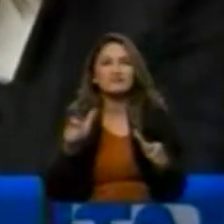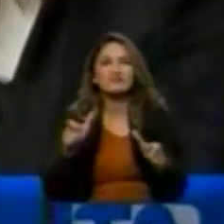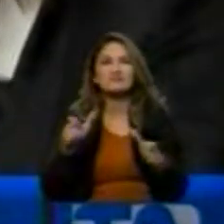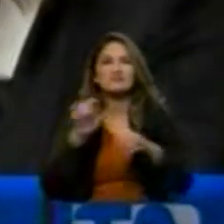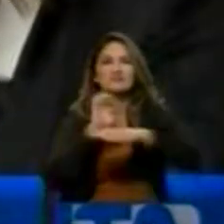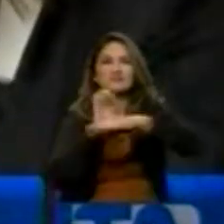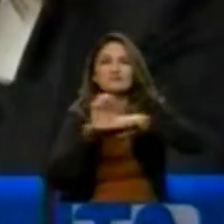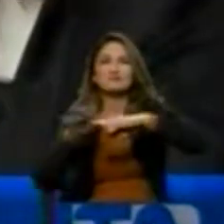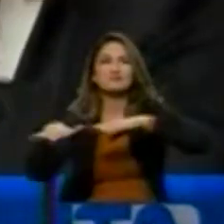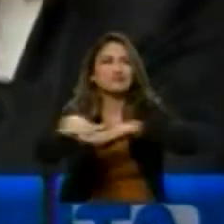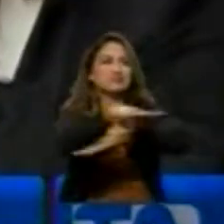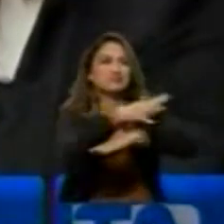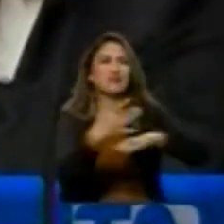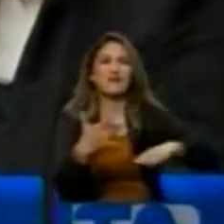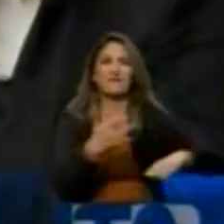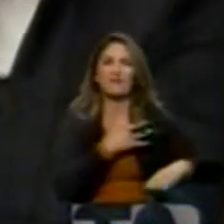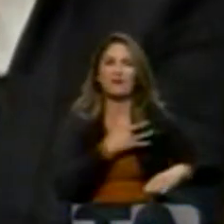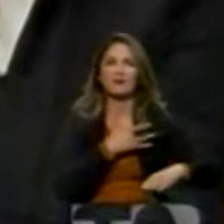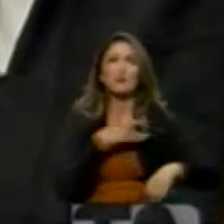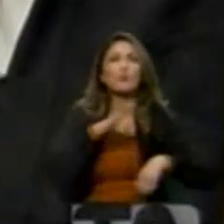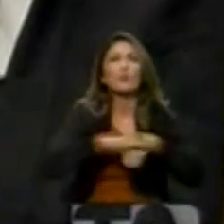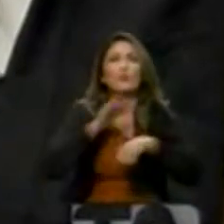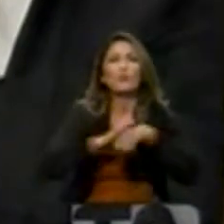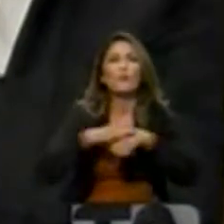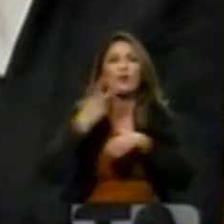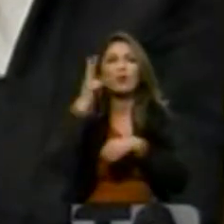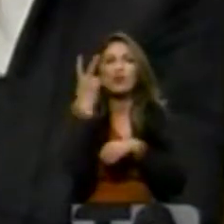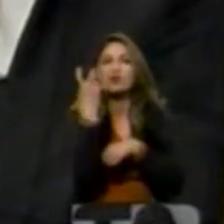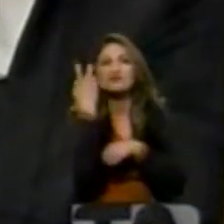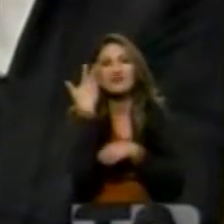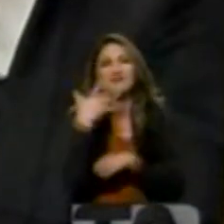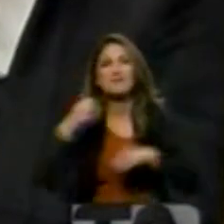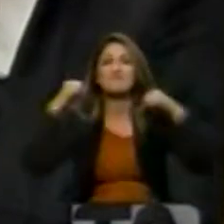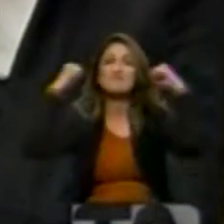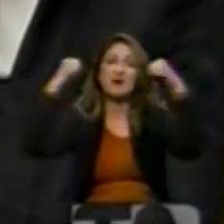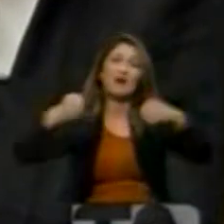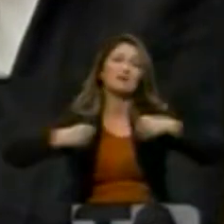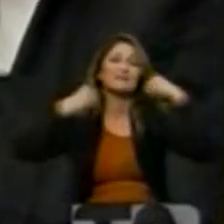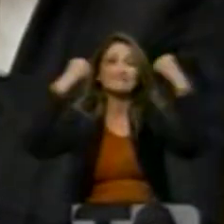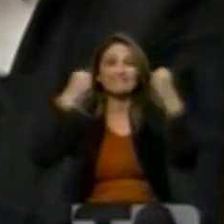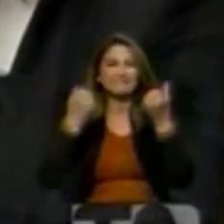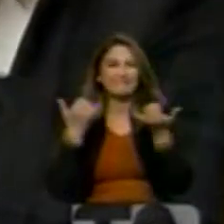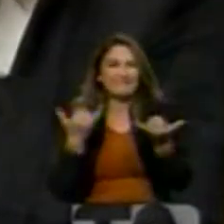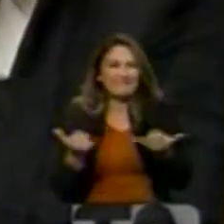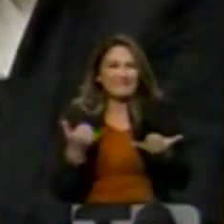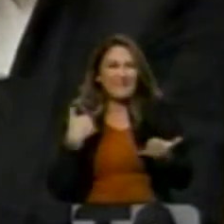el país afectados por estas jornadas que de ninguna manera alguien puede hacer una lectura